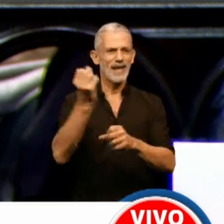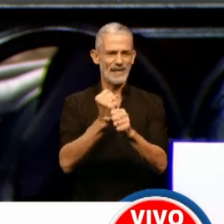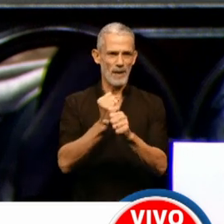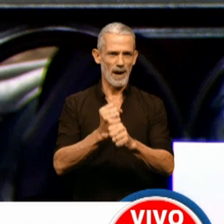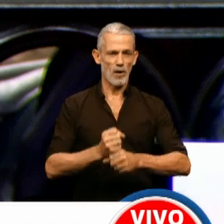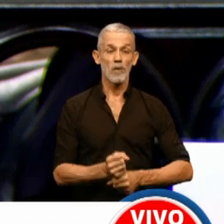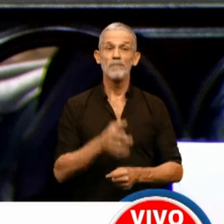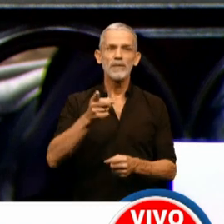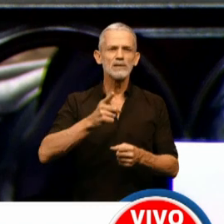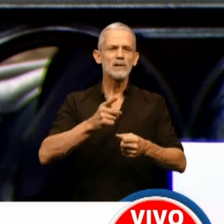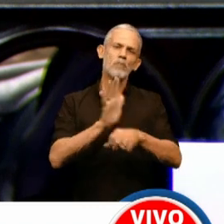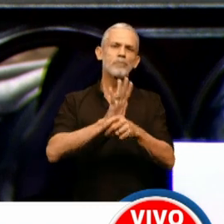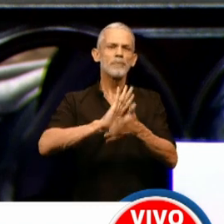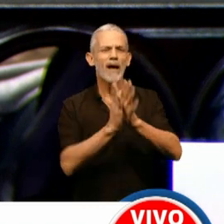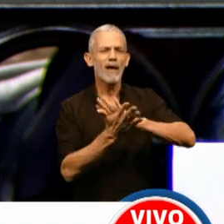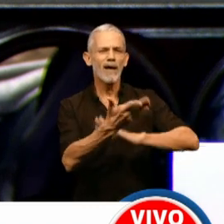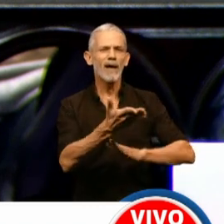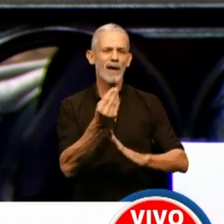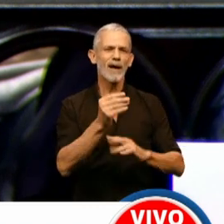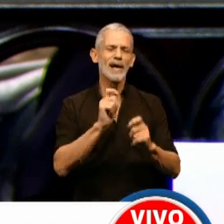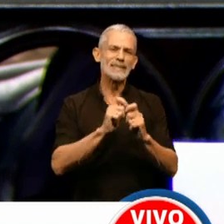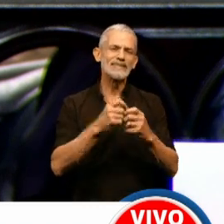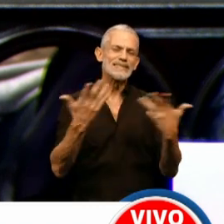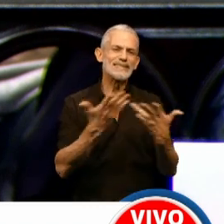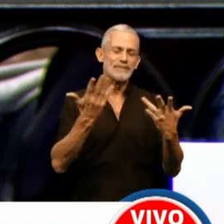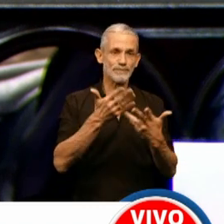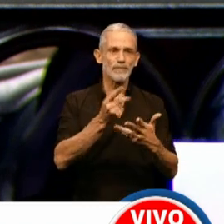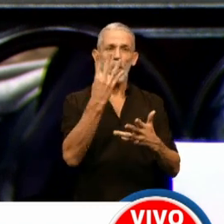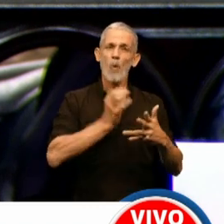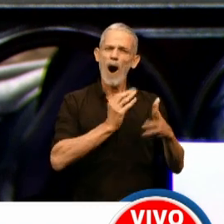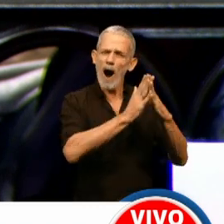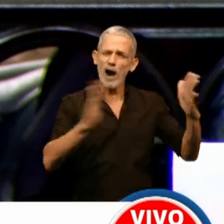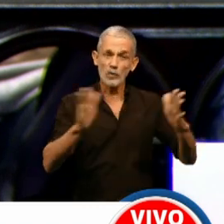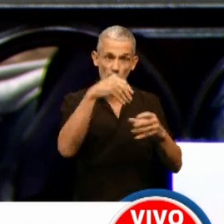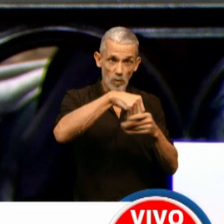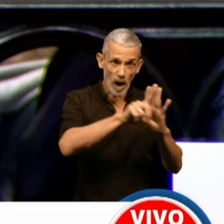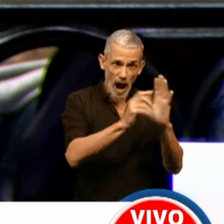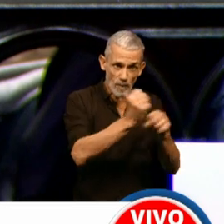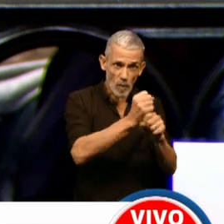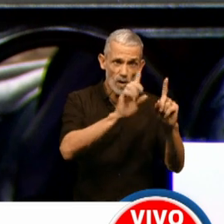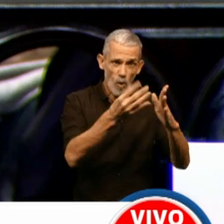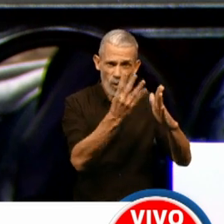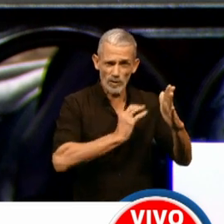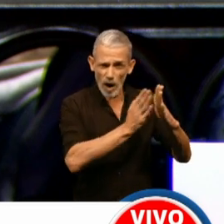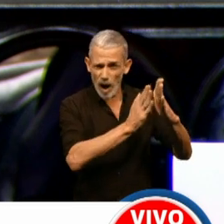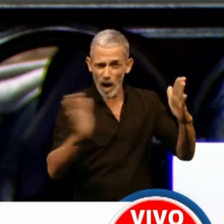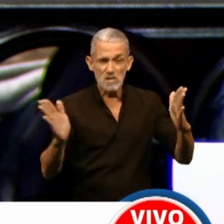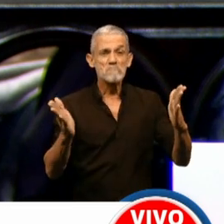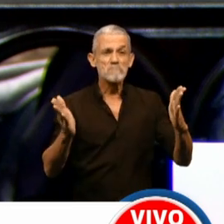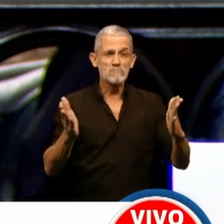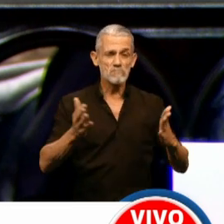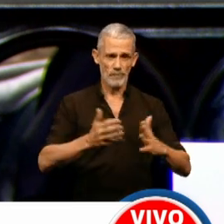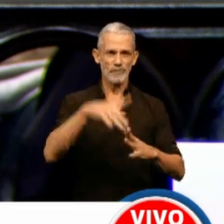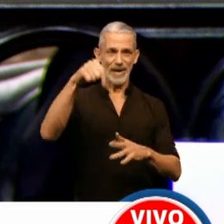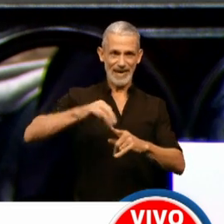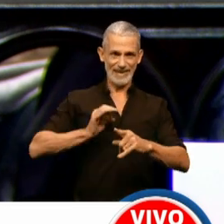excepto reparación no pudo ser dado después de cuatro años de votada la ley este